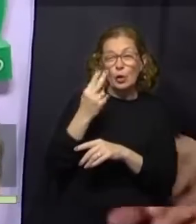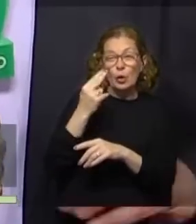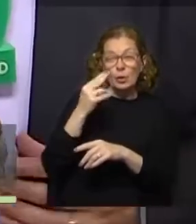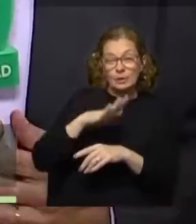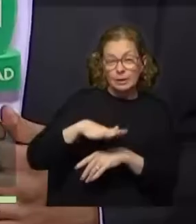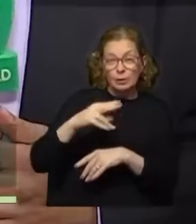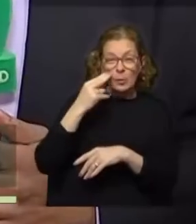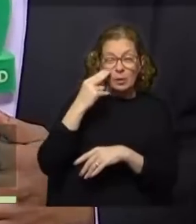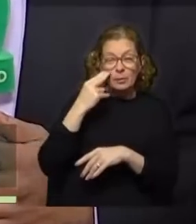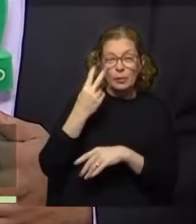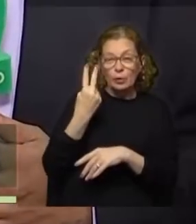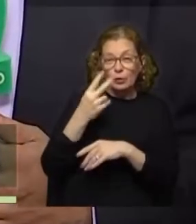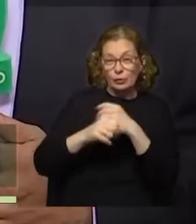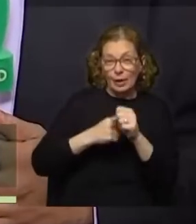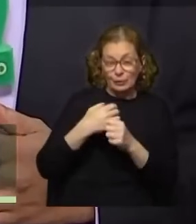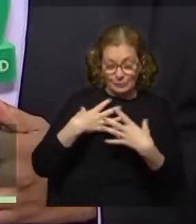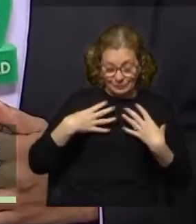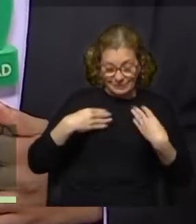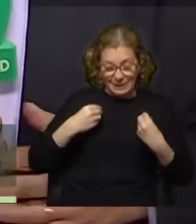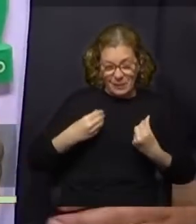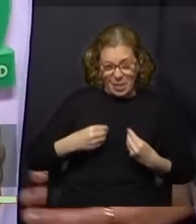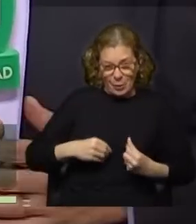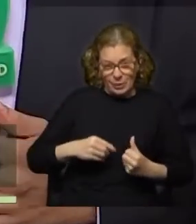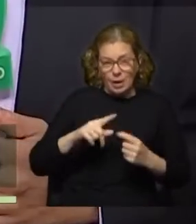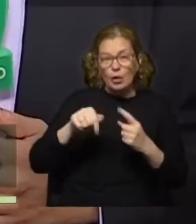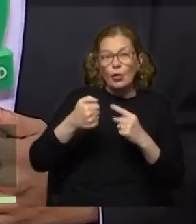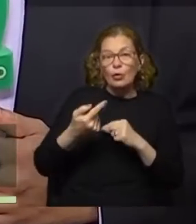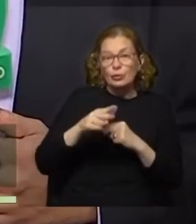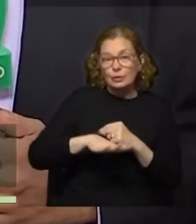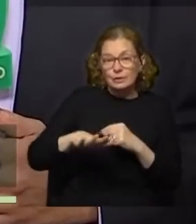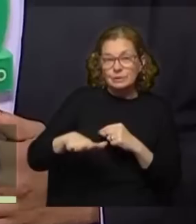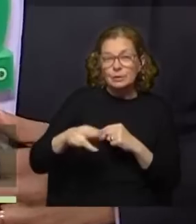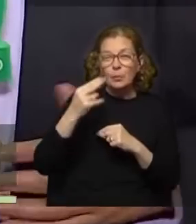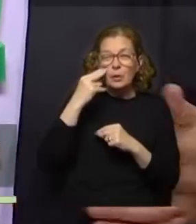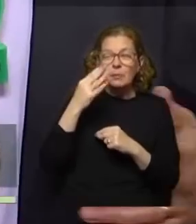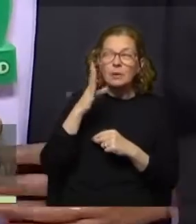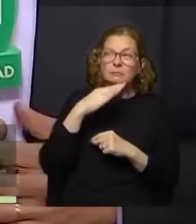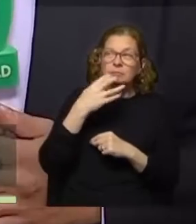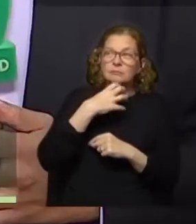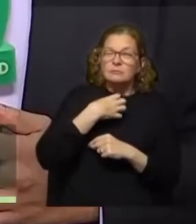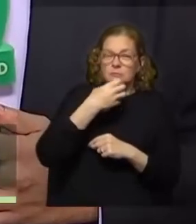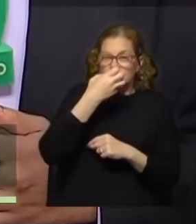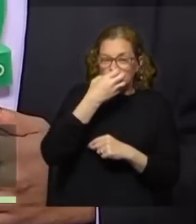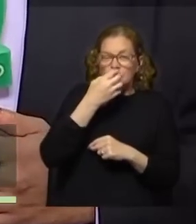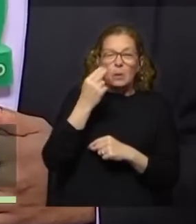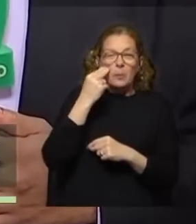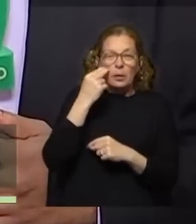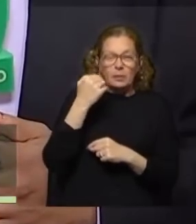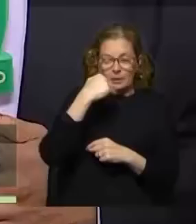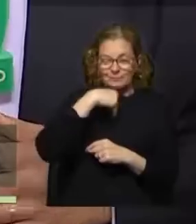uno de entidad de dos años porquemaduras y otro por vía aérea a propósito de